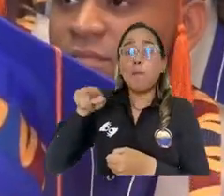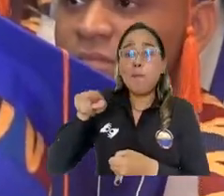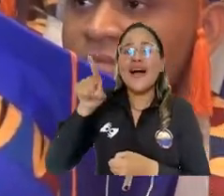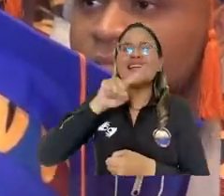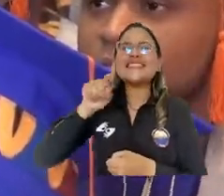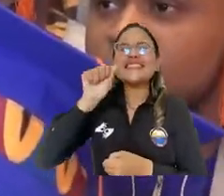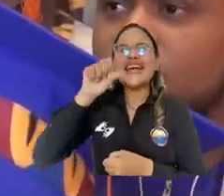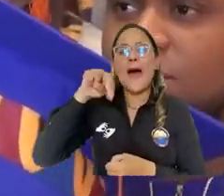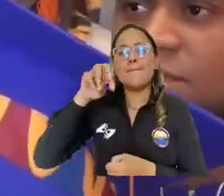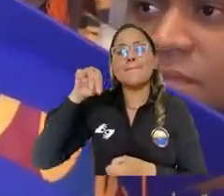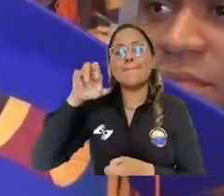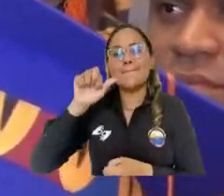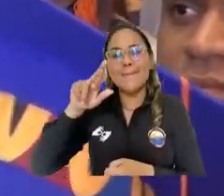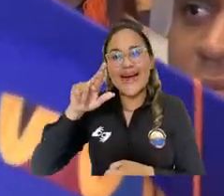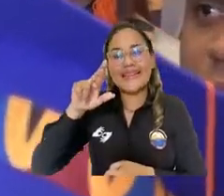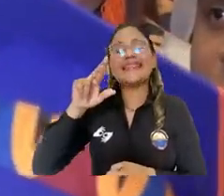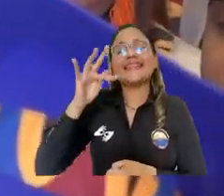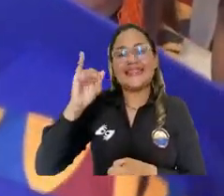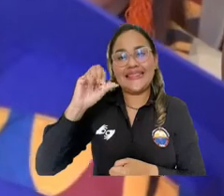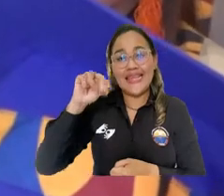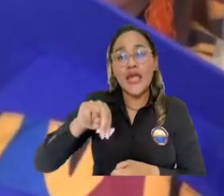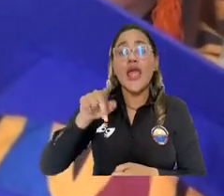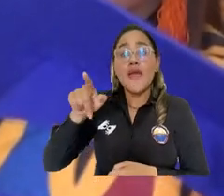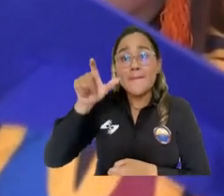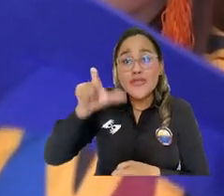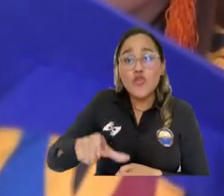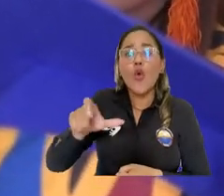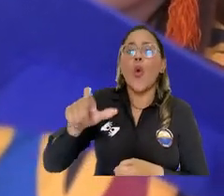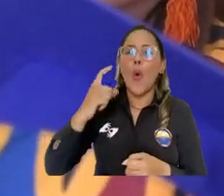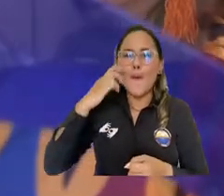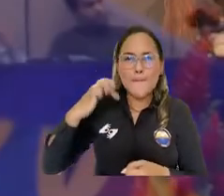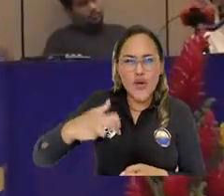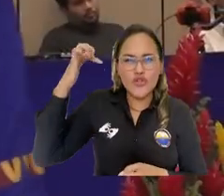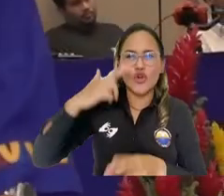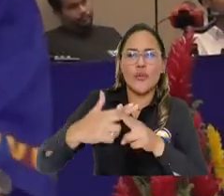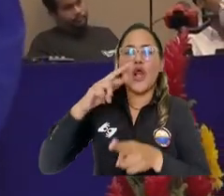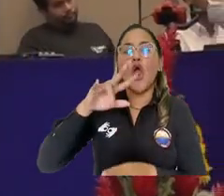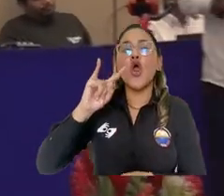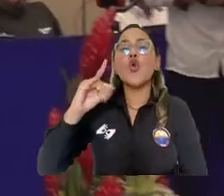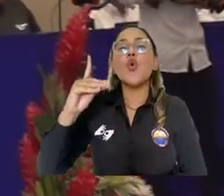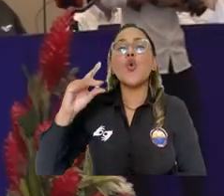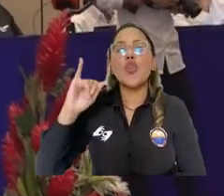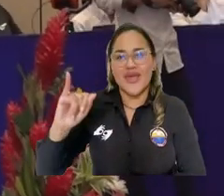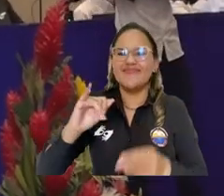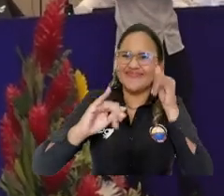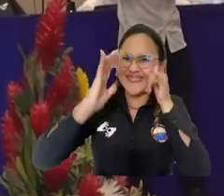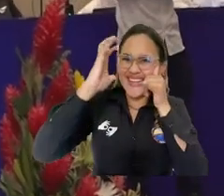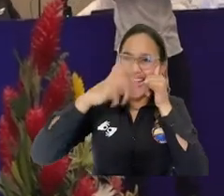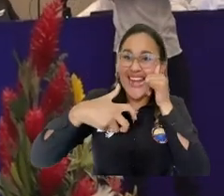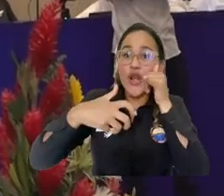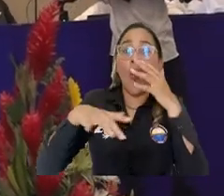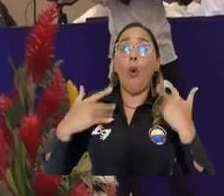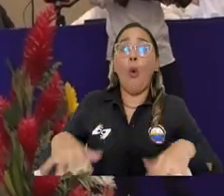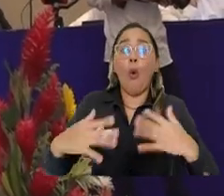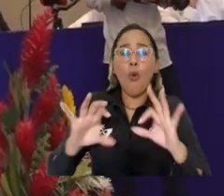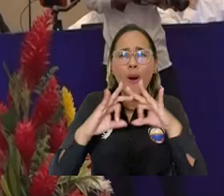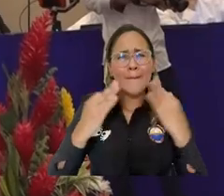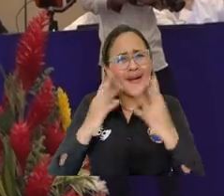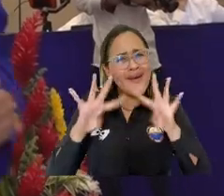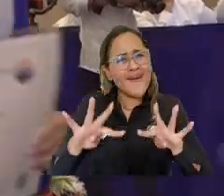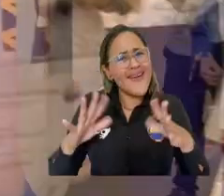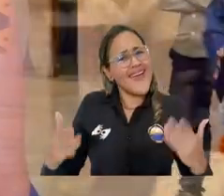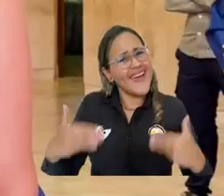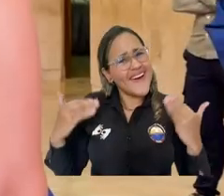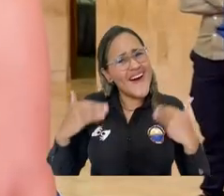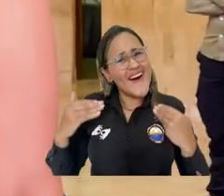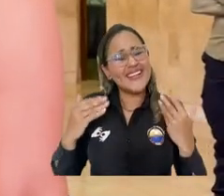también celebra la llegada de un nuevo profesional Rudy mozo Cervantes titulado como ingeniero industrial y quien para reg